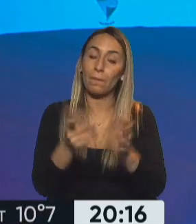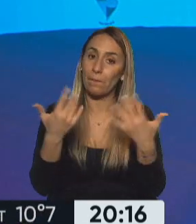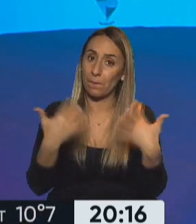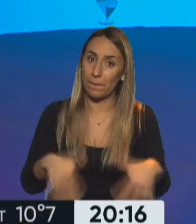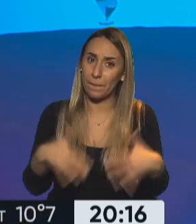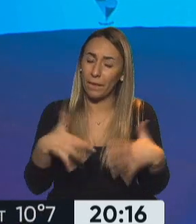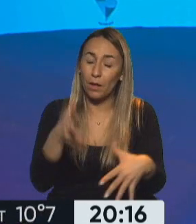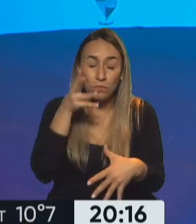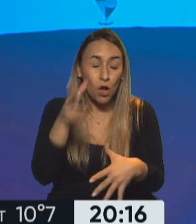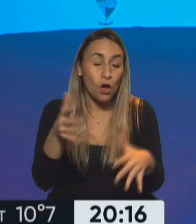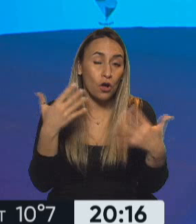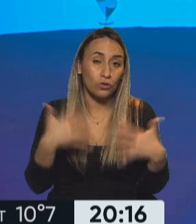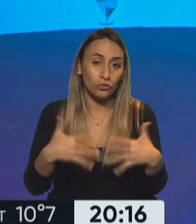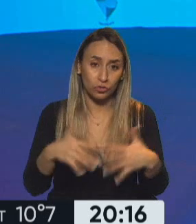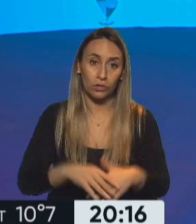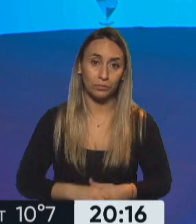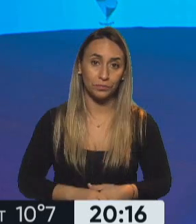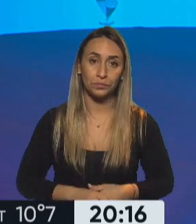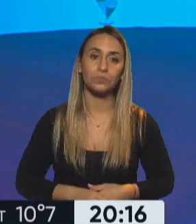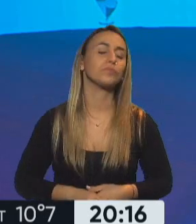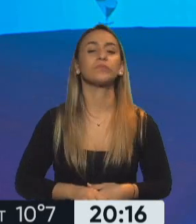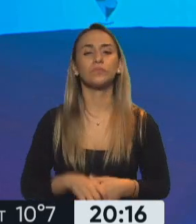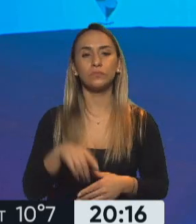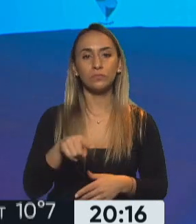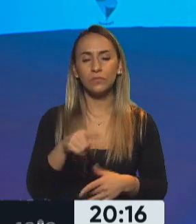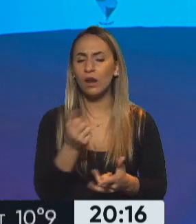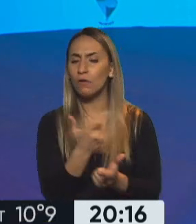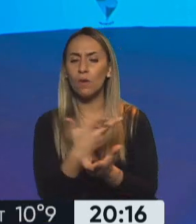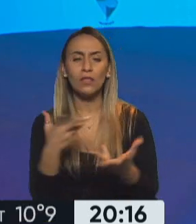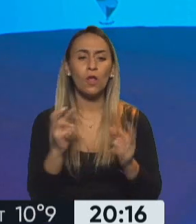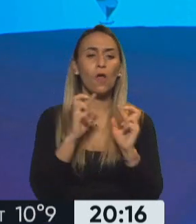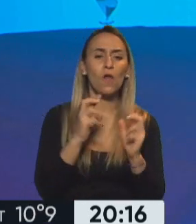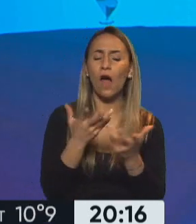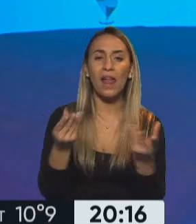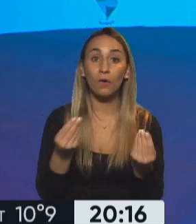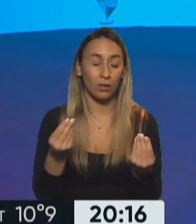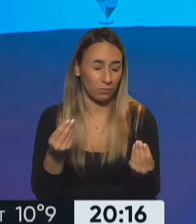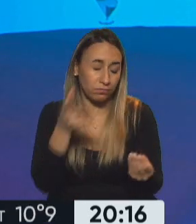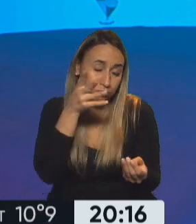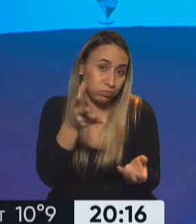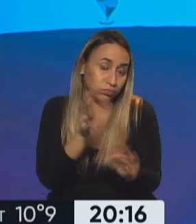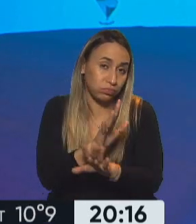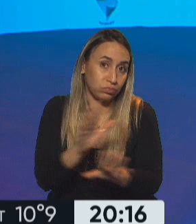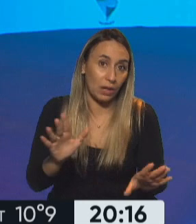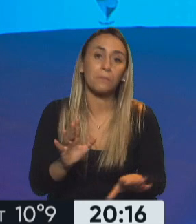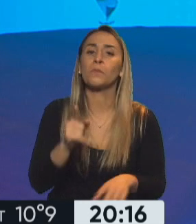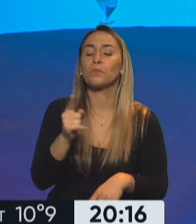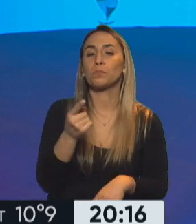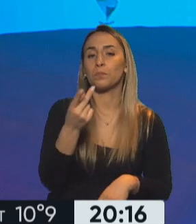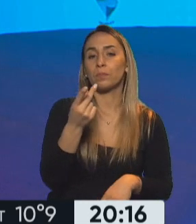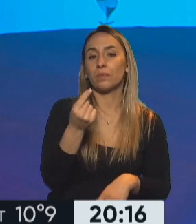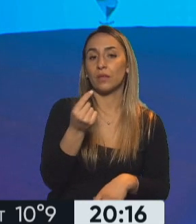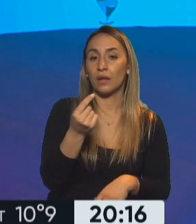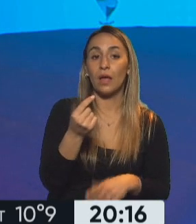es enorme, cuesta por ahí tomar dimensión de la cantidad de dólares, de millones de dólares de los que estamos hablando. Ganancias de los